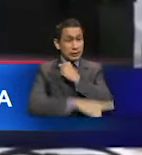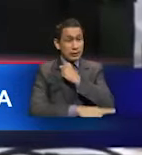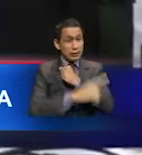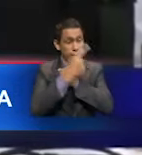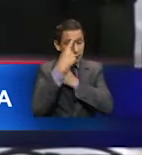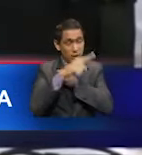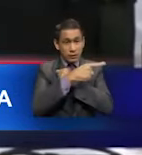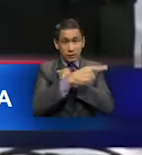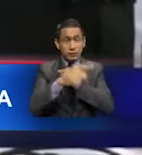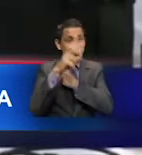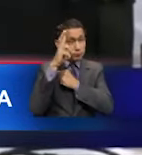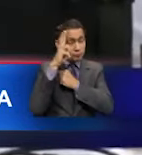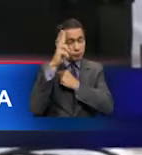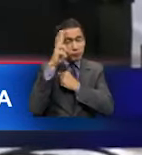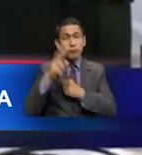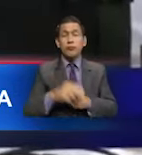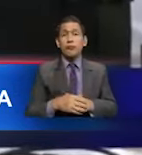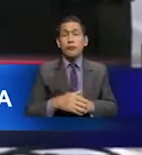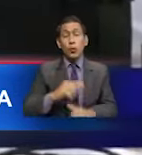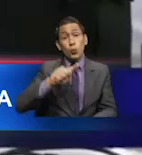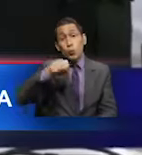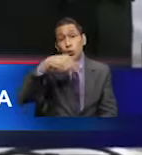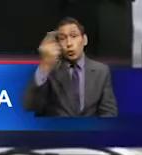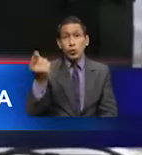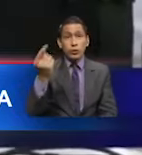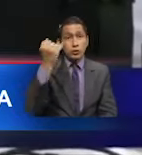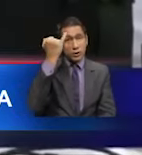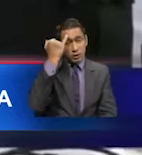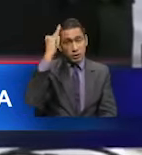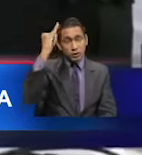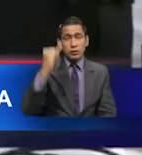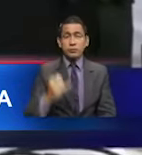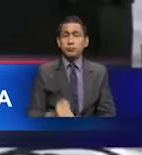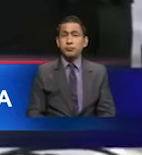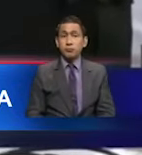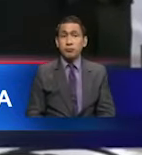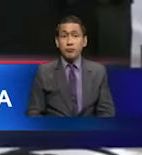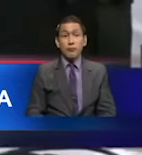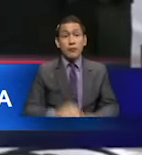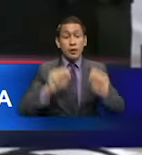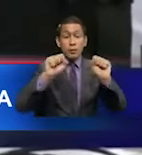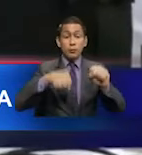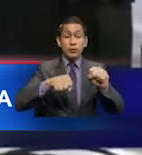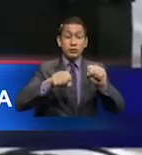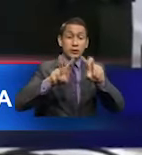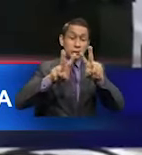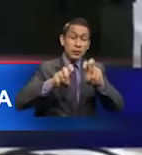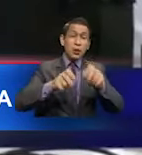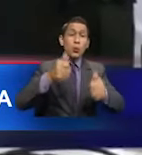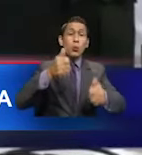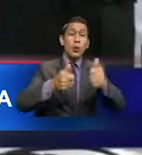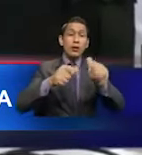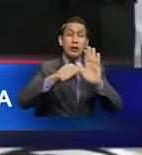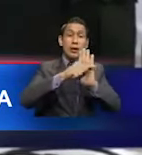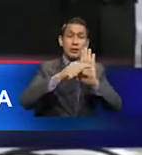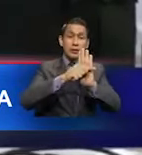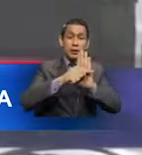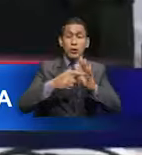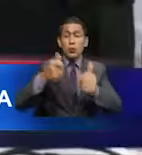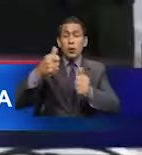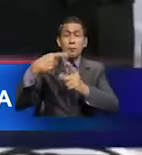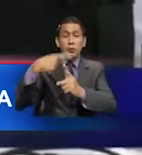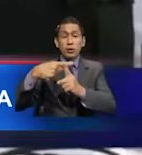Otra moción en donde se determine lo negativo o lo que considera la mayoría del Pleno como